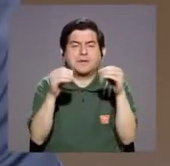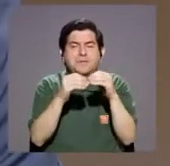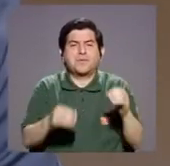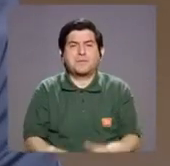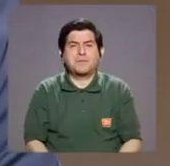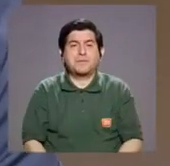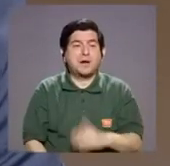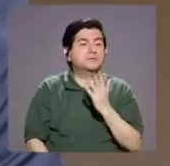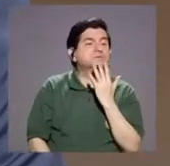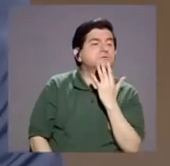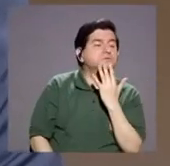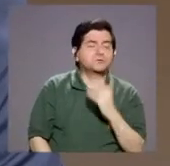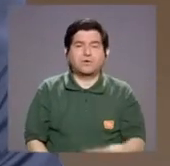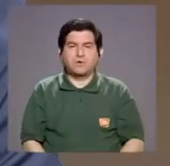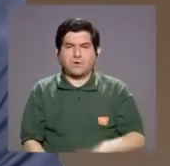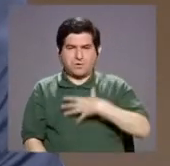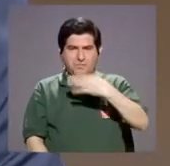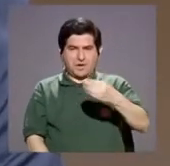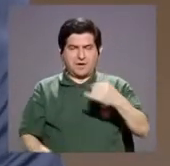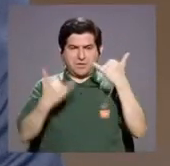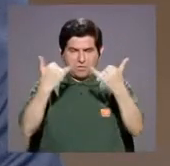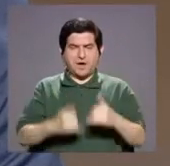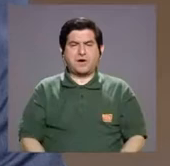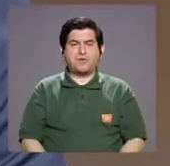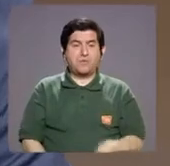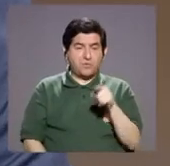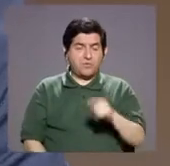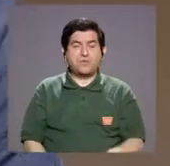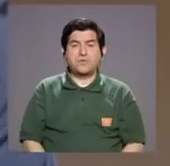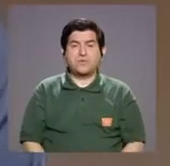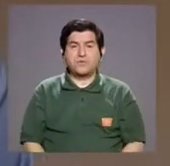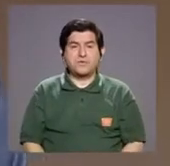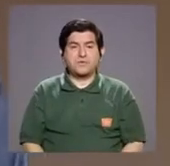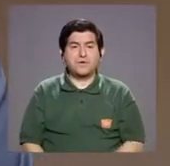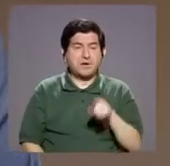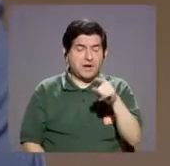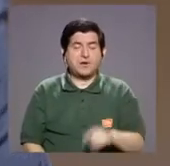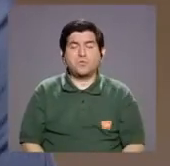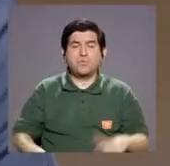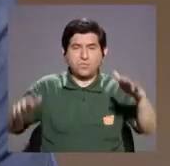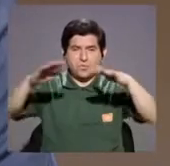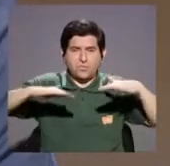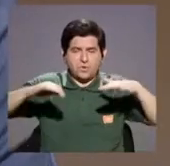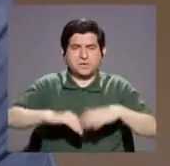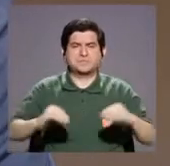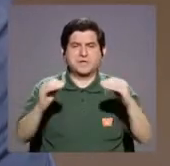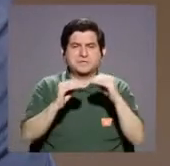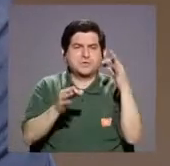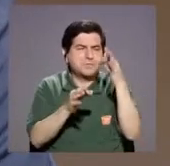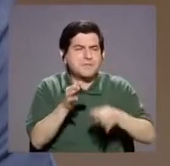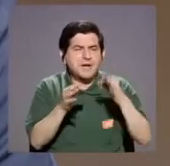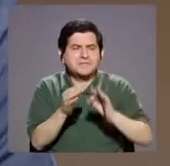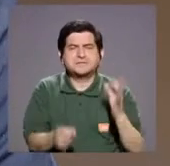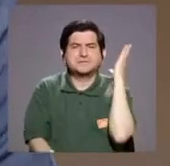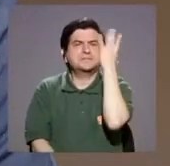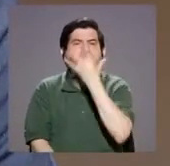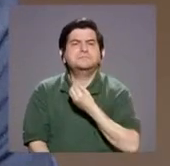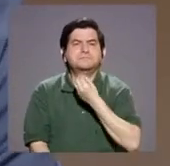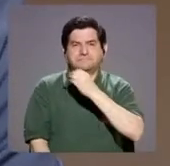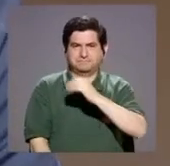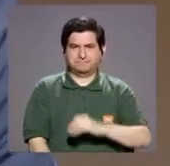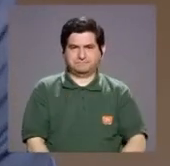ha hecho de economía sociedad un espacio desde la estética y muy minimalista más hermoso así que